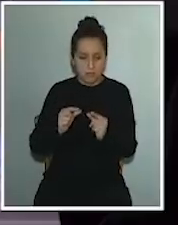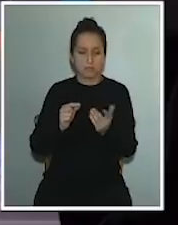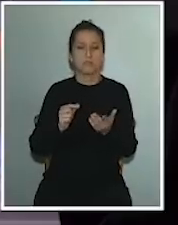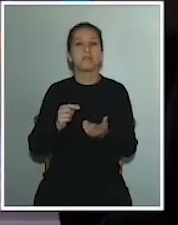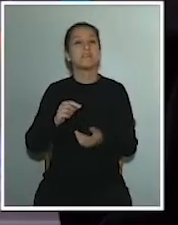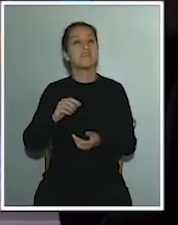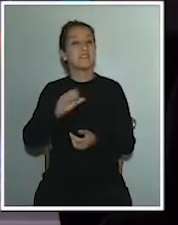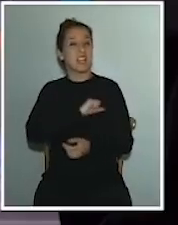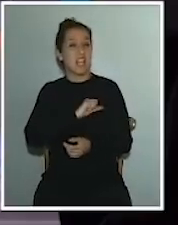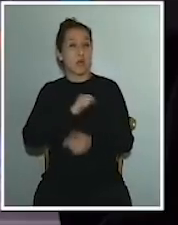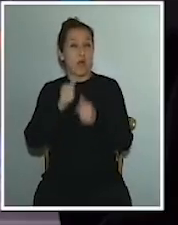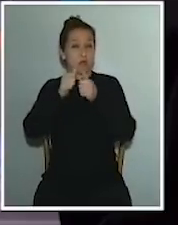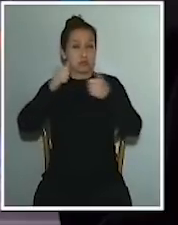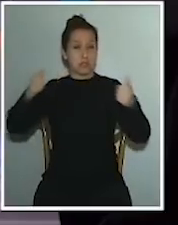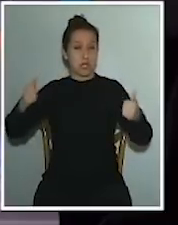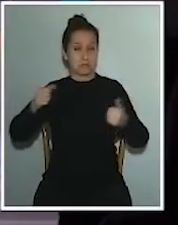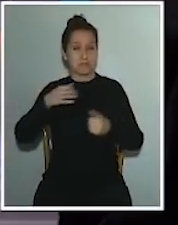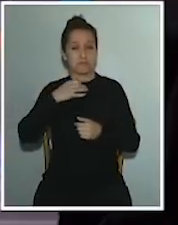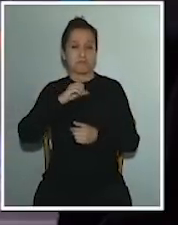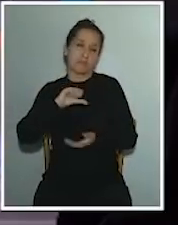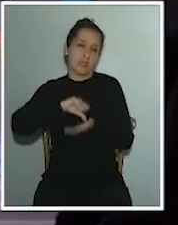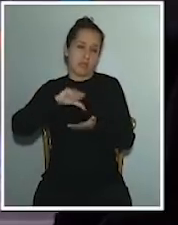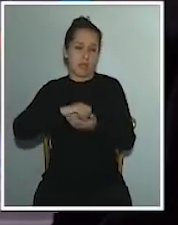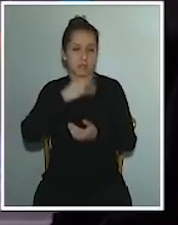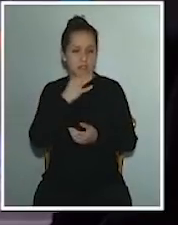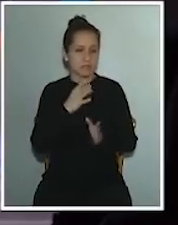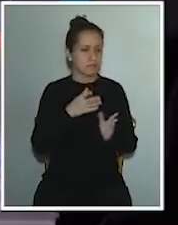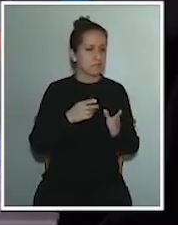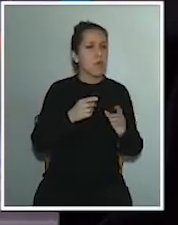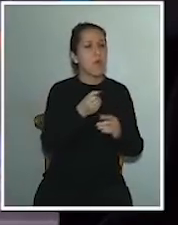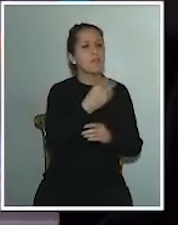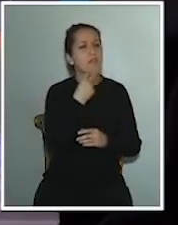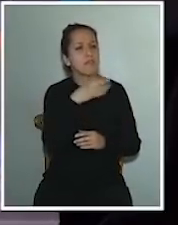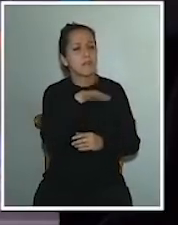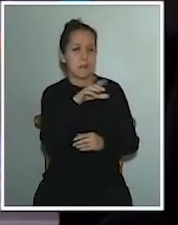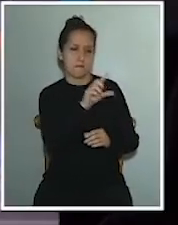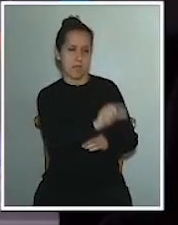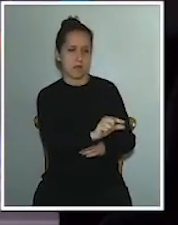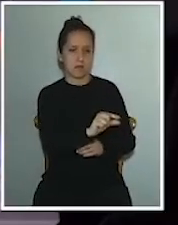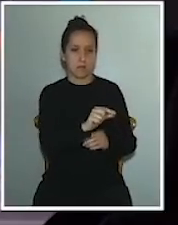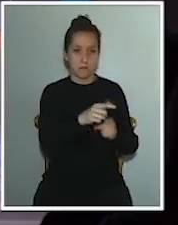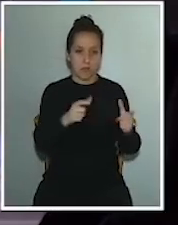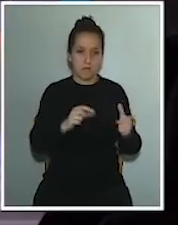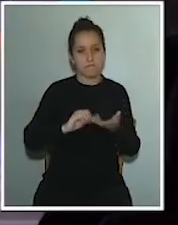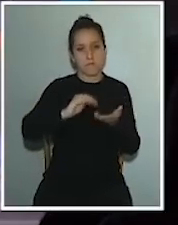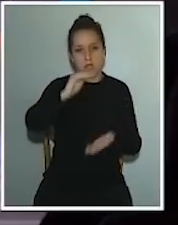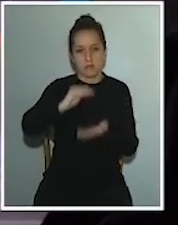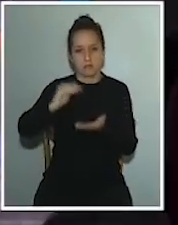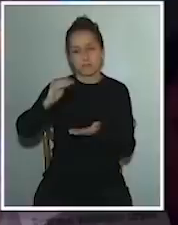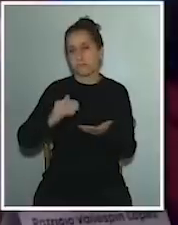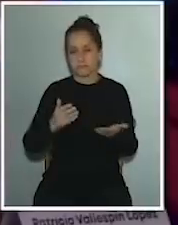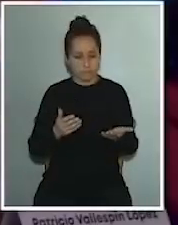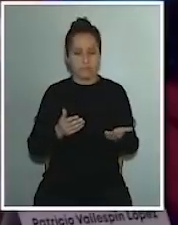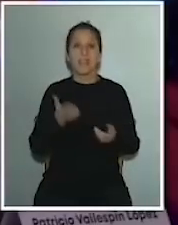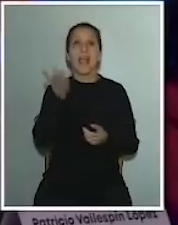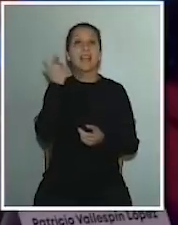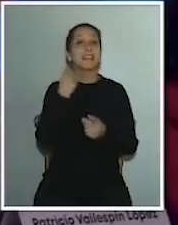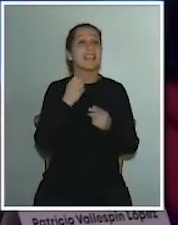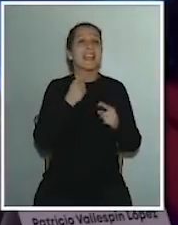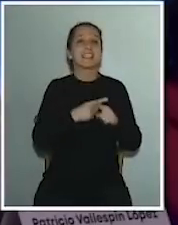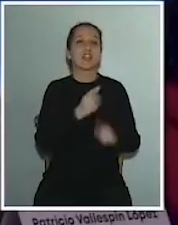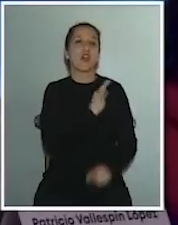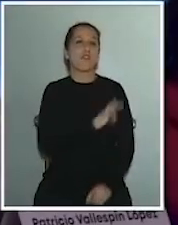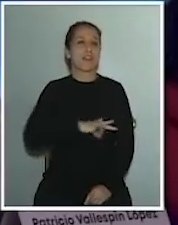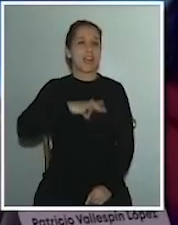autoridad central que es lo que tenemos que de alguna manera combatir no somos particulares de mantener a lo que eran antes los gobernadores provinciales